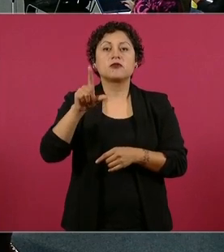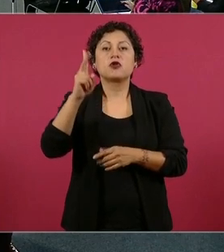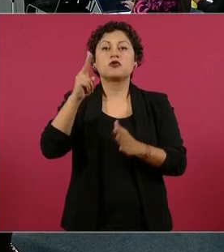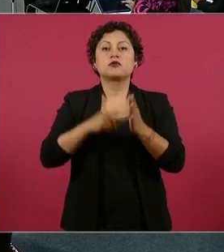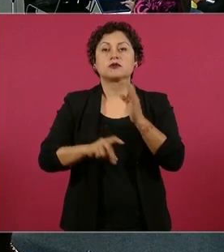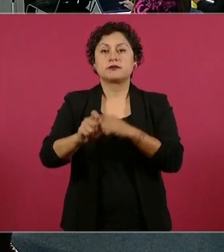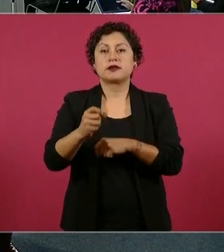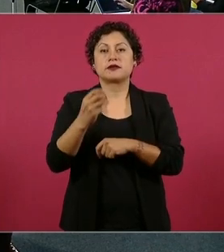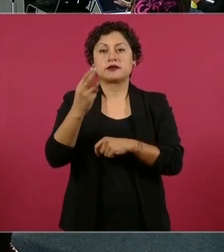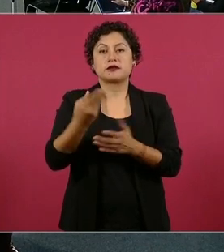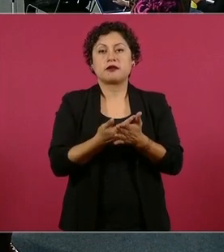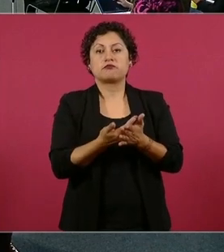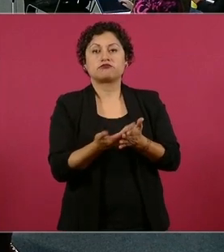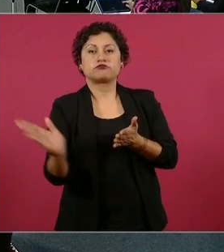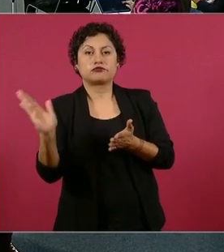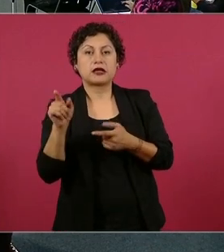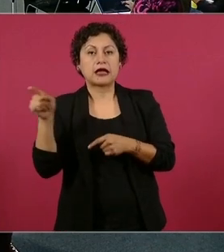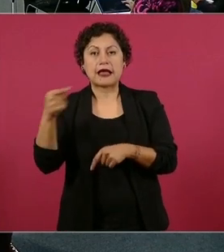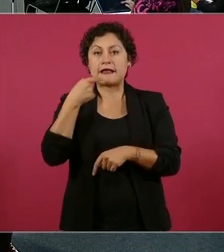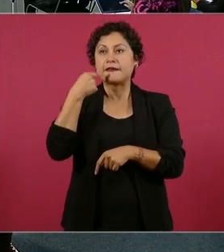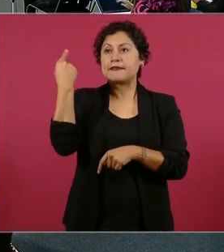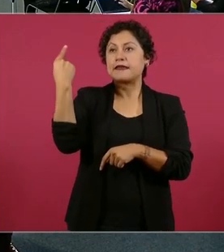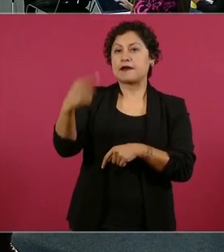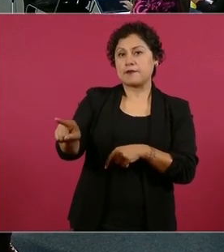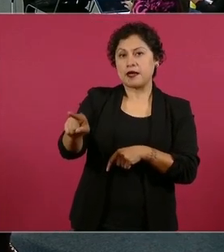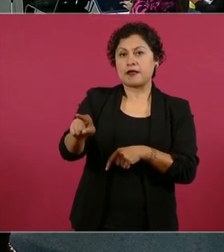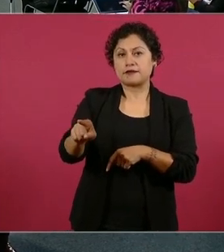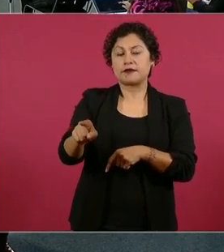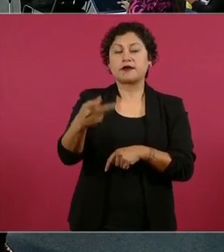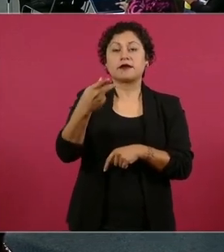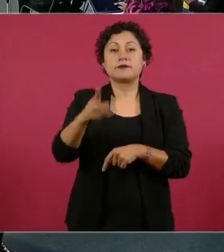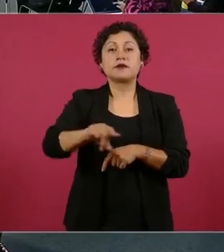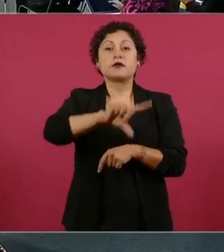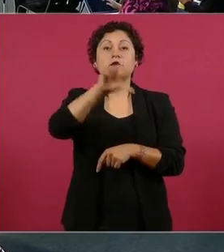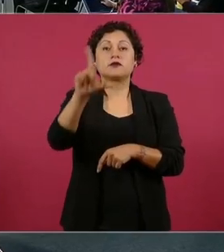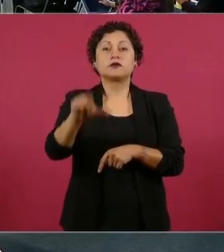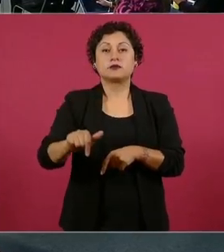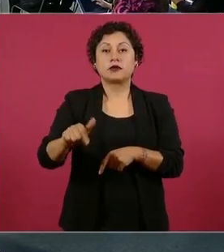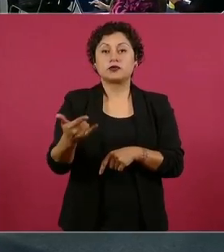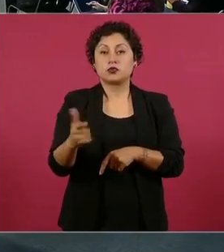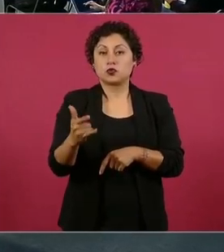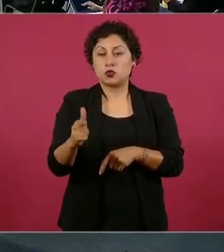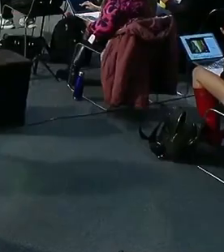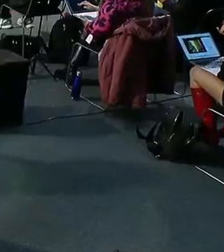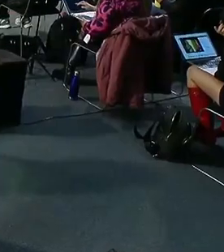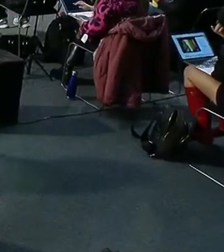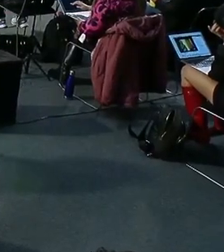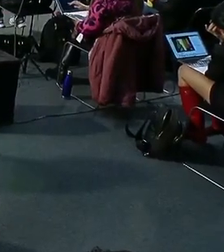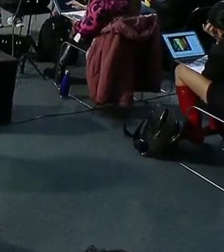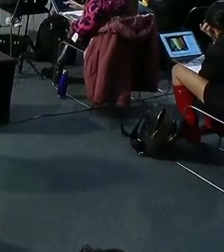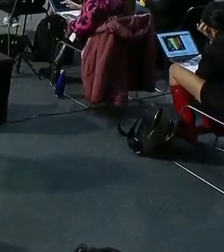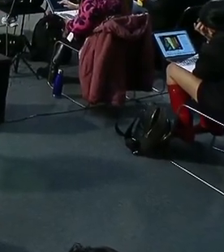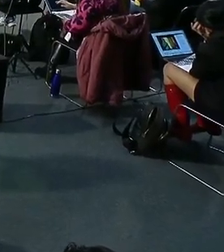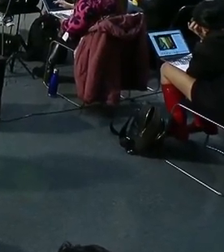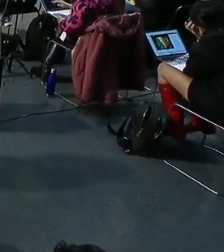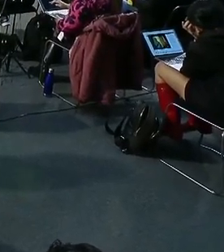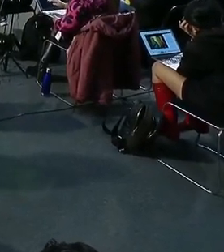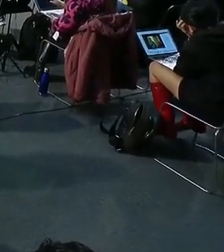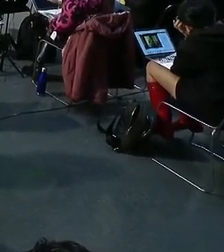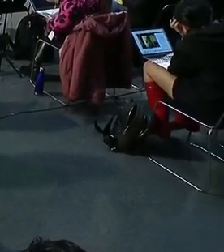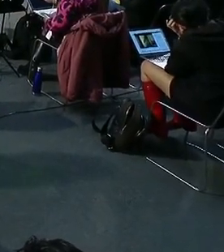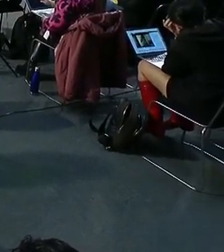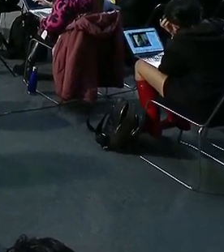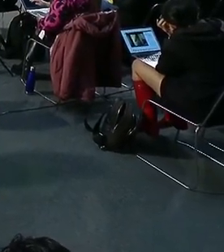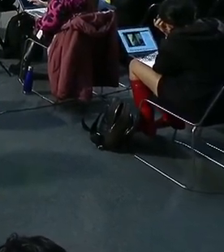injustamente, presentó una demanda laboral y el laudo emitido el 12 de julio de 2005 por la Junta Especial número